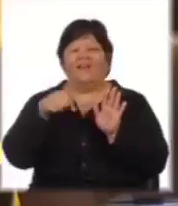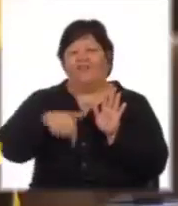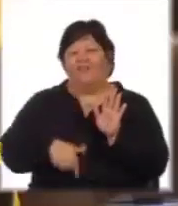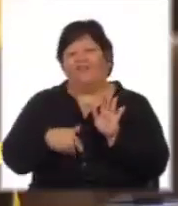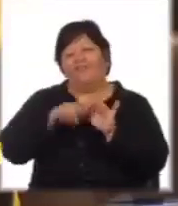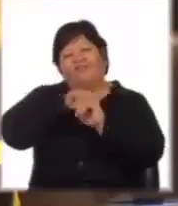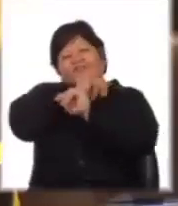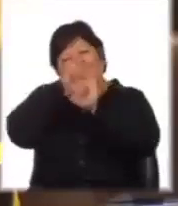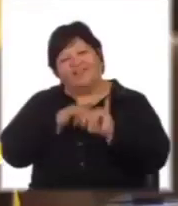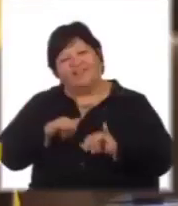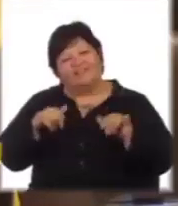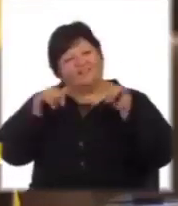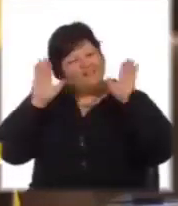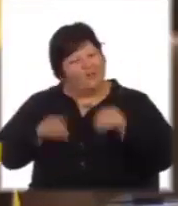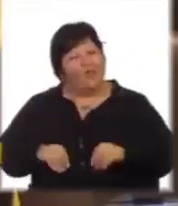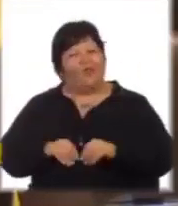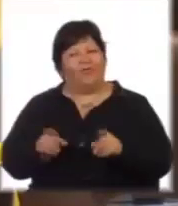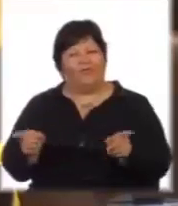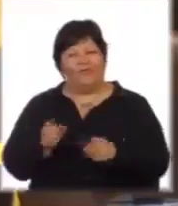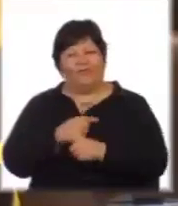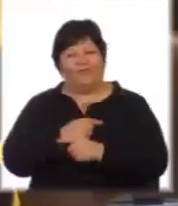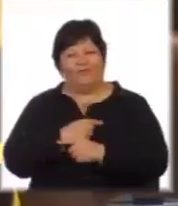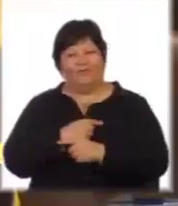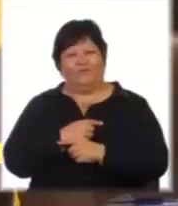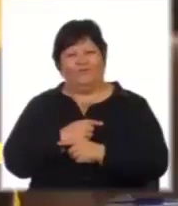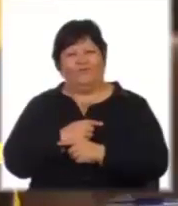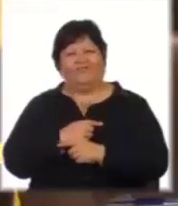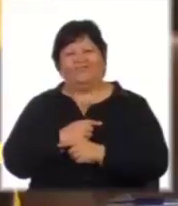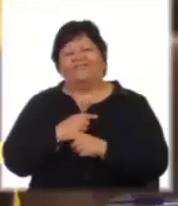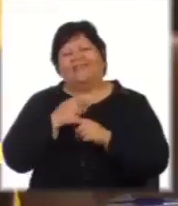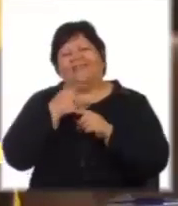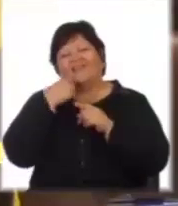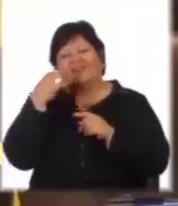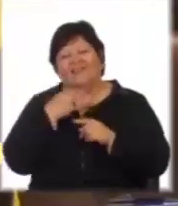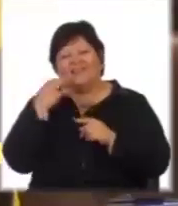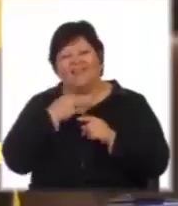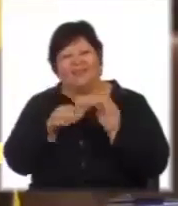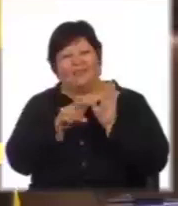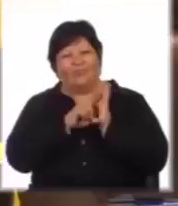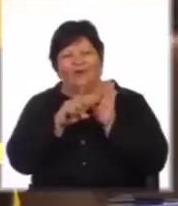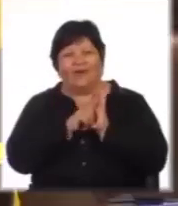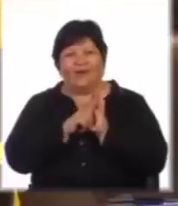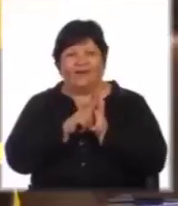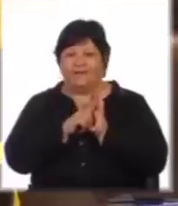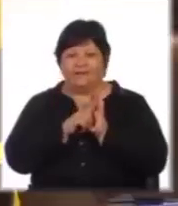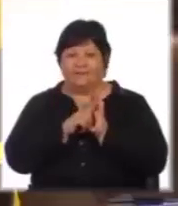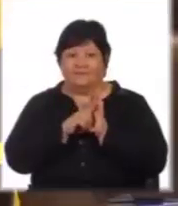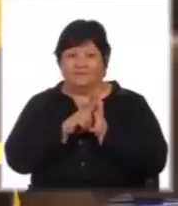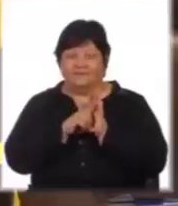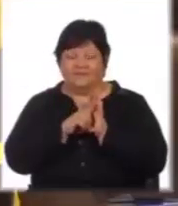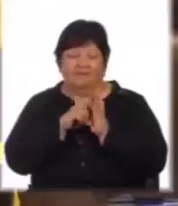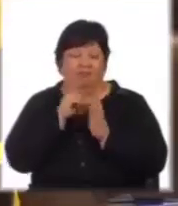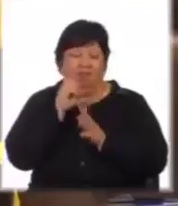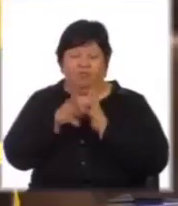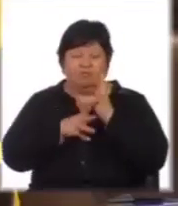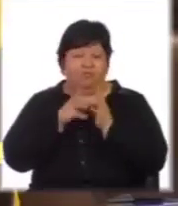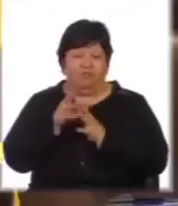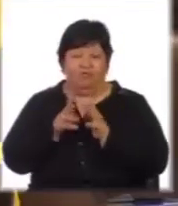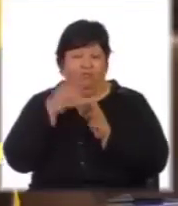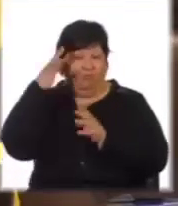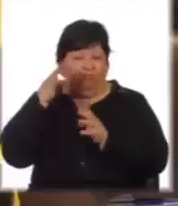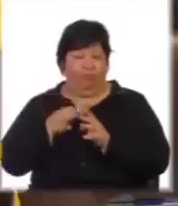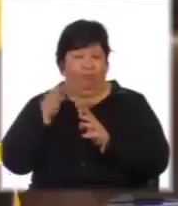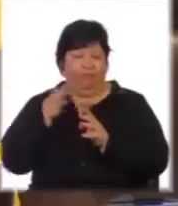todos felices. Y en realidad una ley por sí sola no cumple ninguna función, sino la cargamos